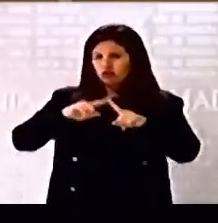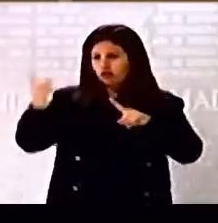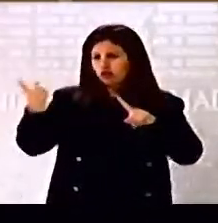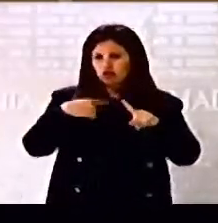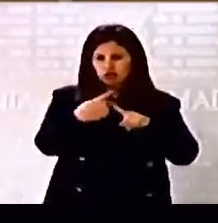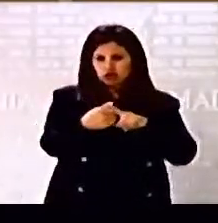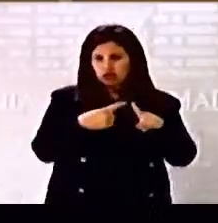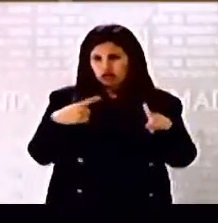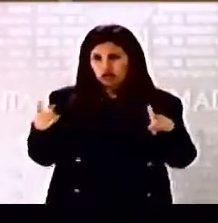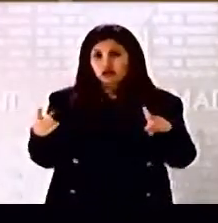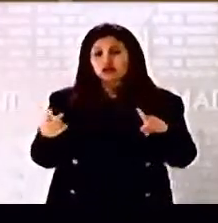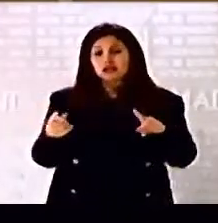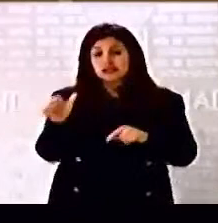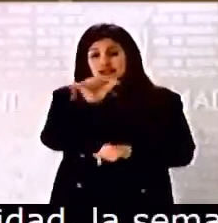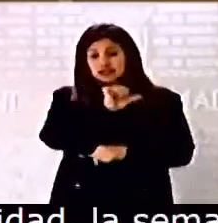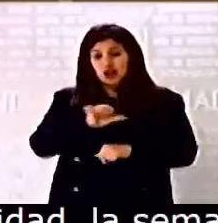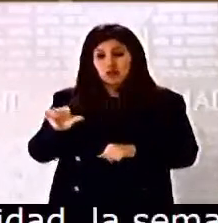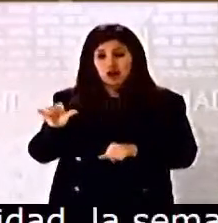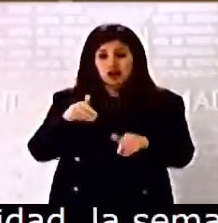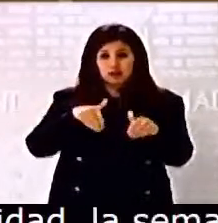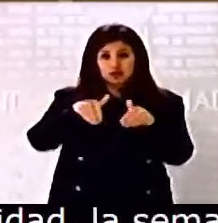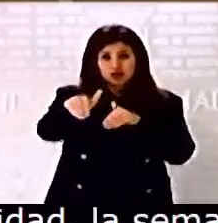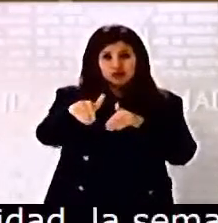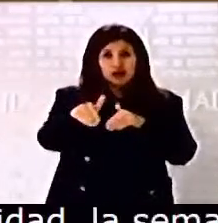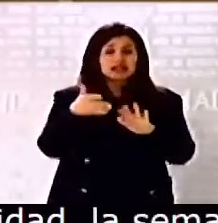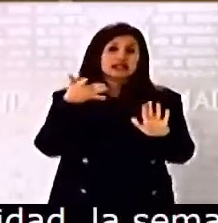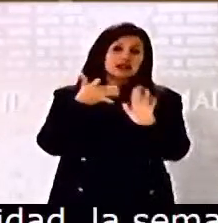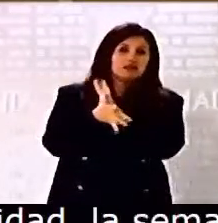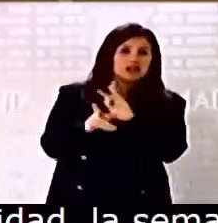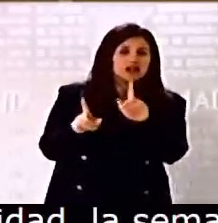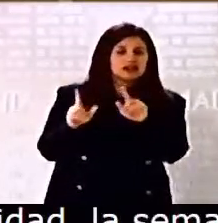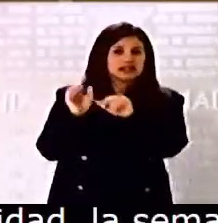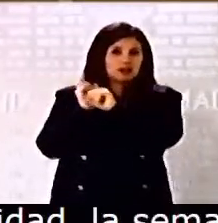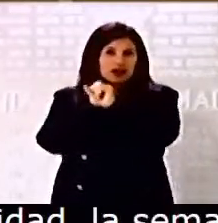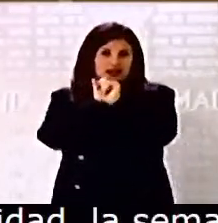La semana que viene será Semana Santa.